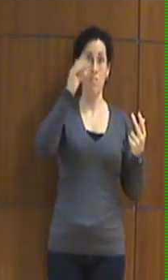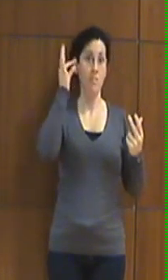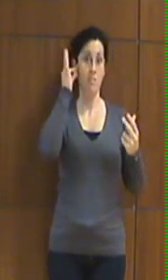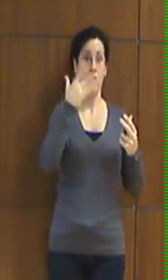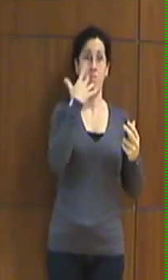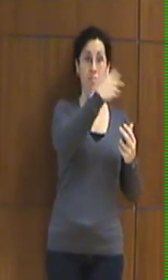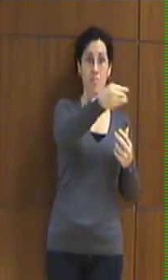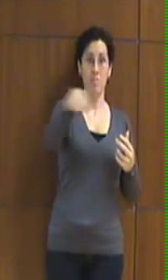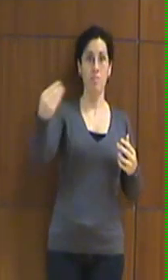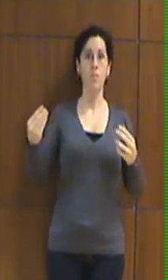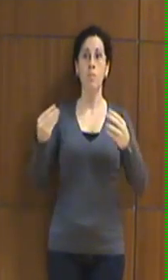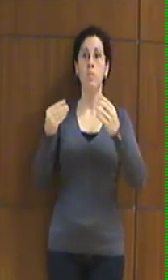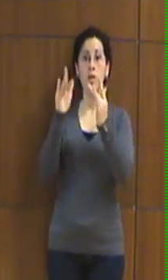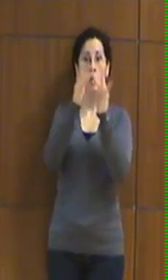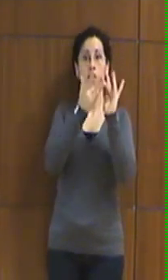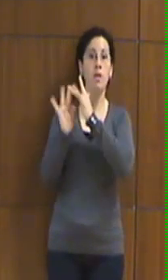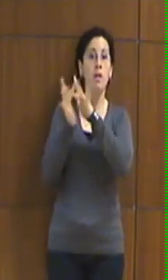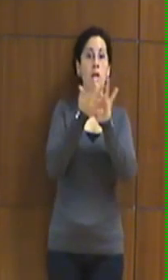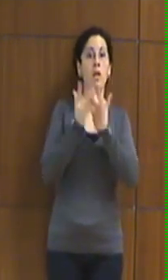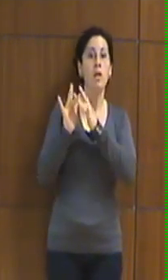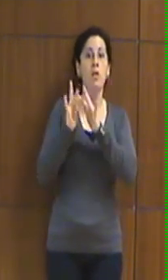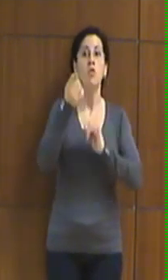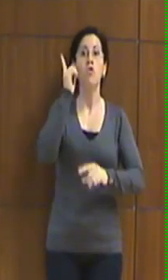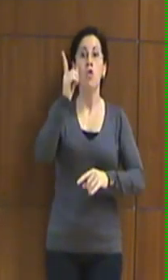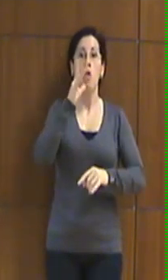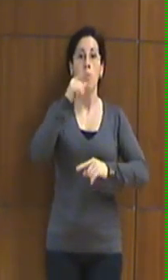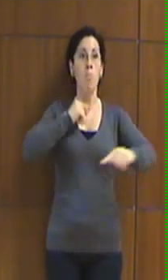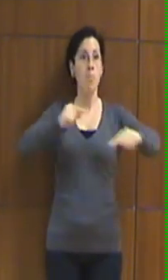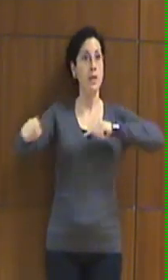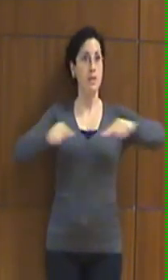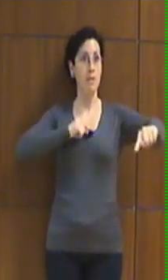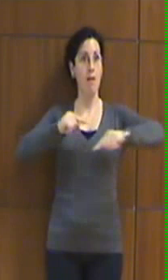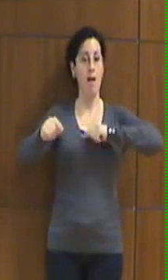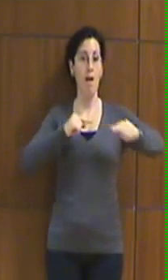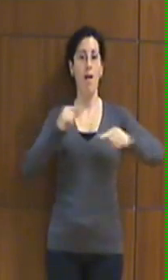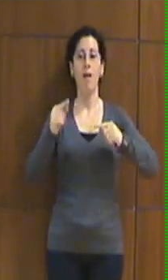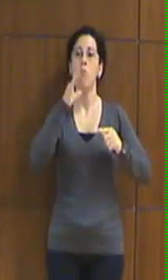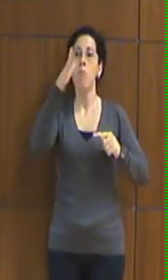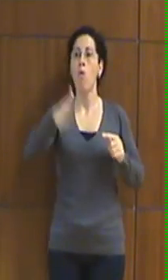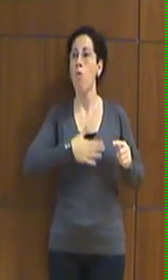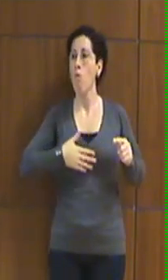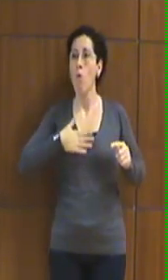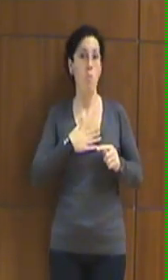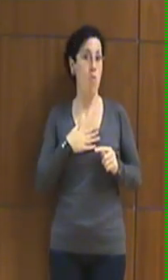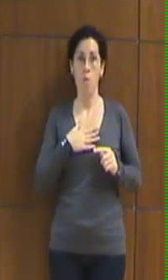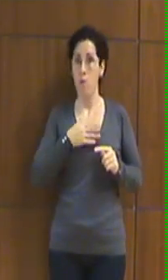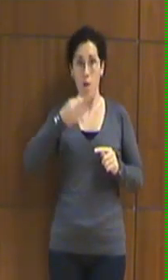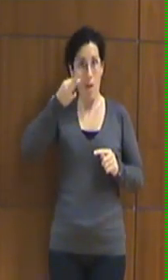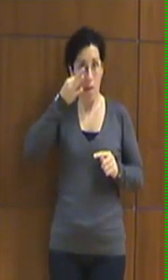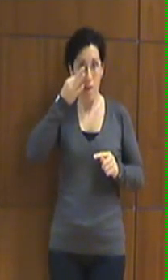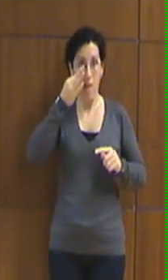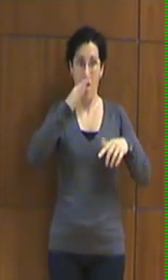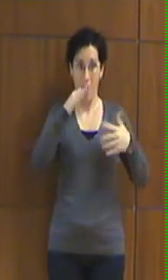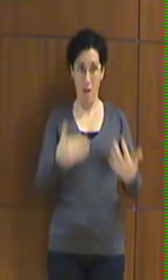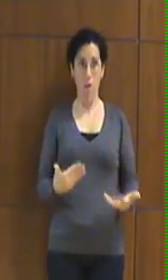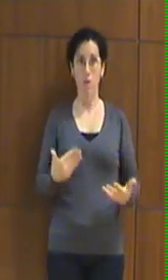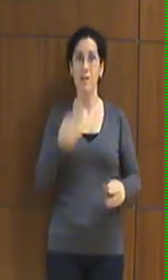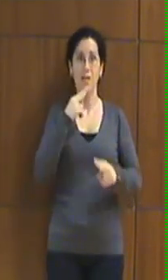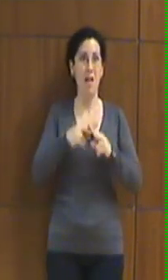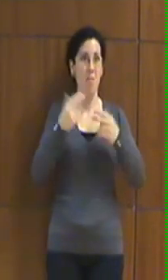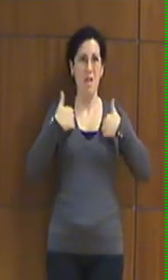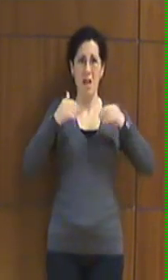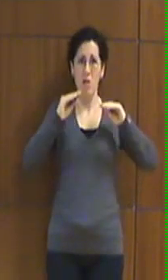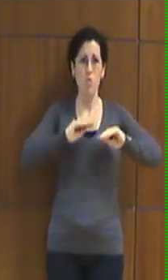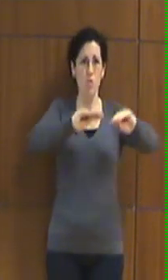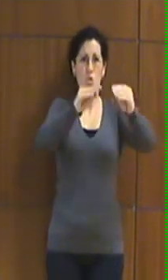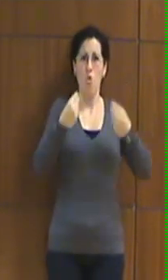para simplemente enviar mensajes de una manera más cómoda o tal, sino que de pronto es la vida personal de